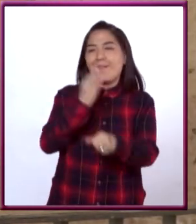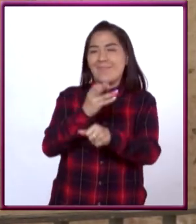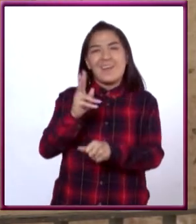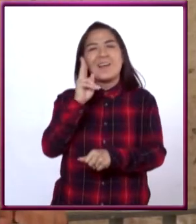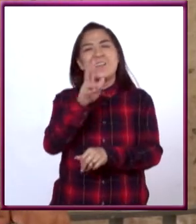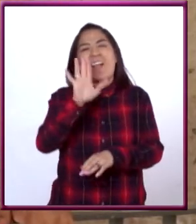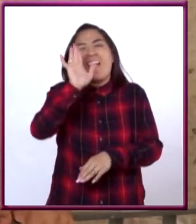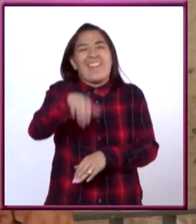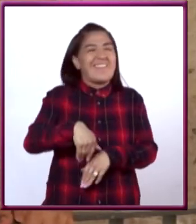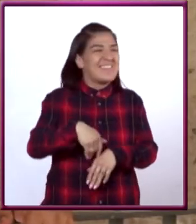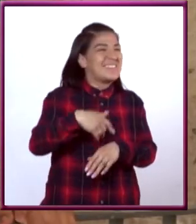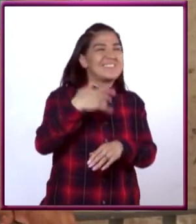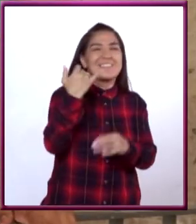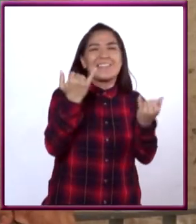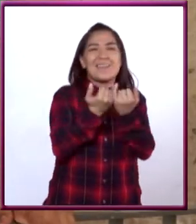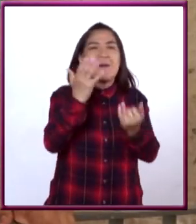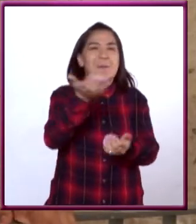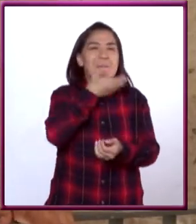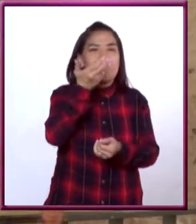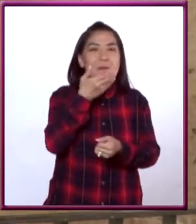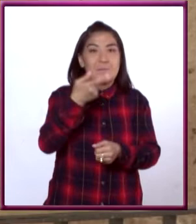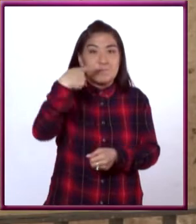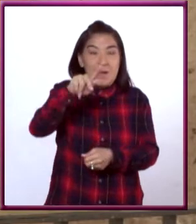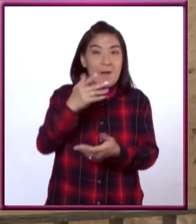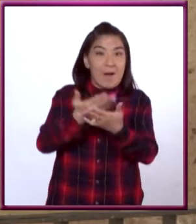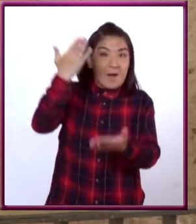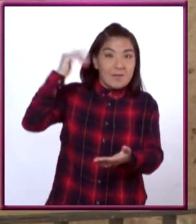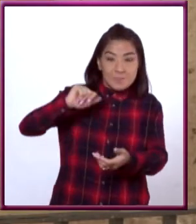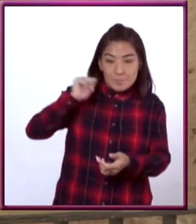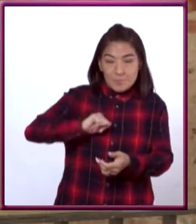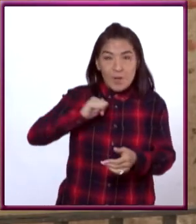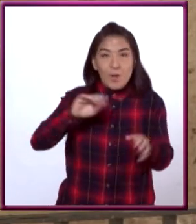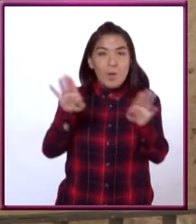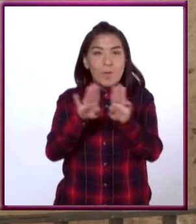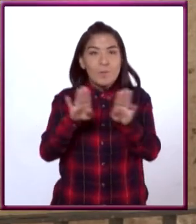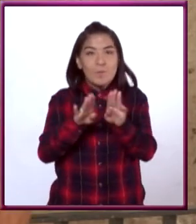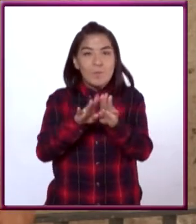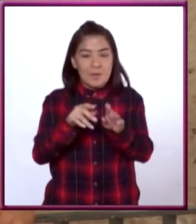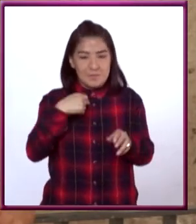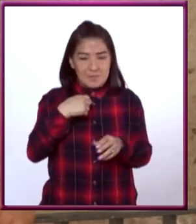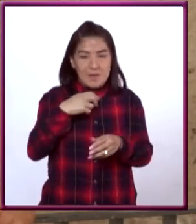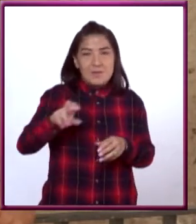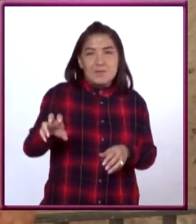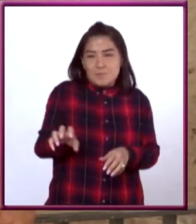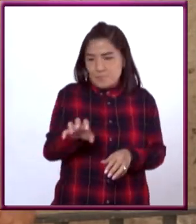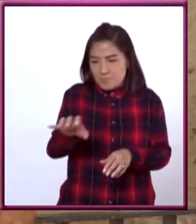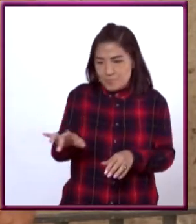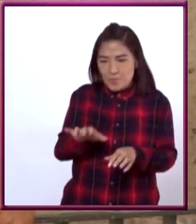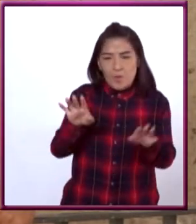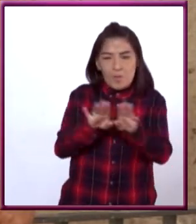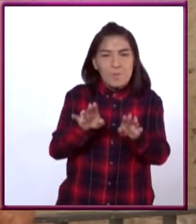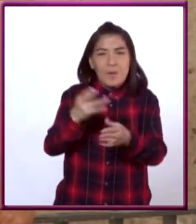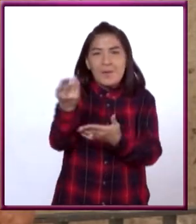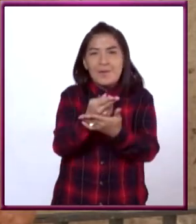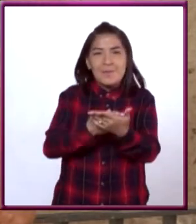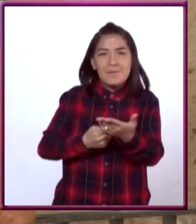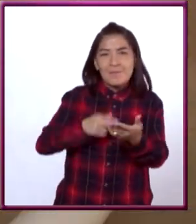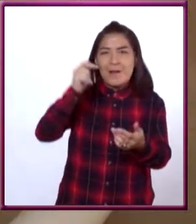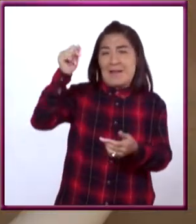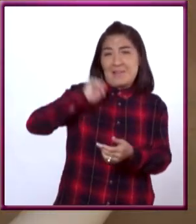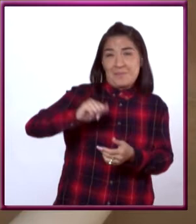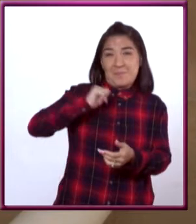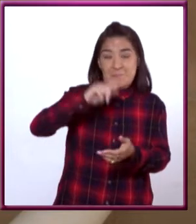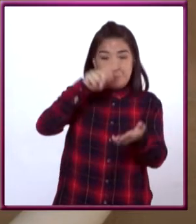parece una cosa cotidiana, pero la idea de que uno dibuja y la computadora escribe el código sí fue tremenda en los 50s y